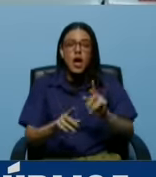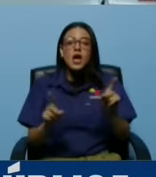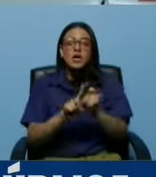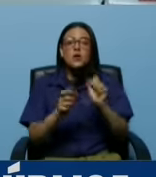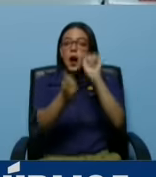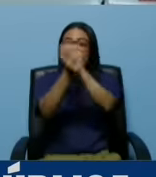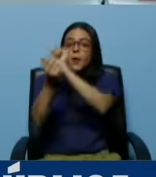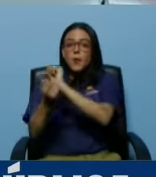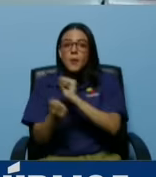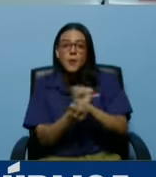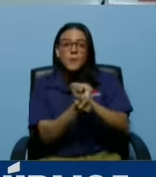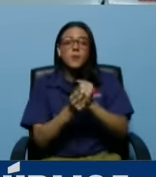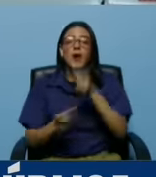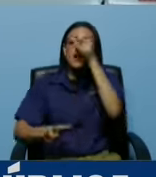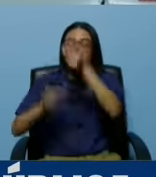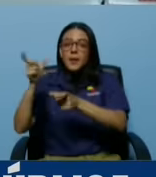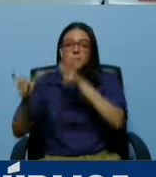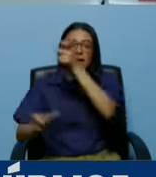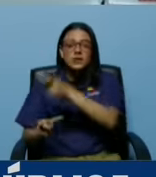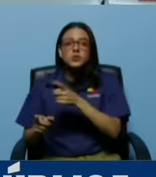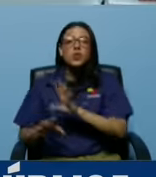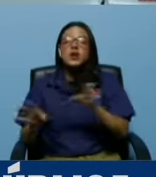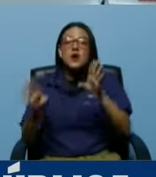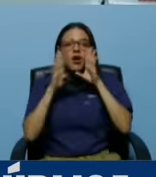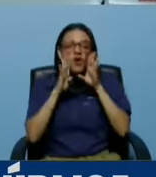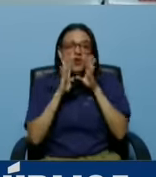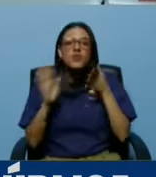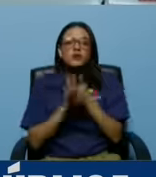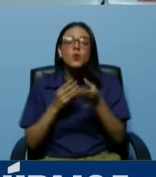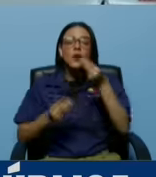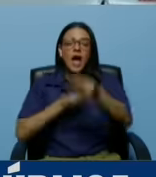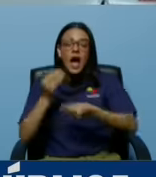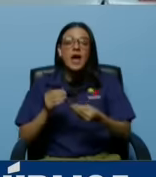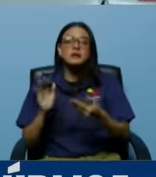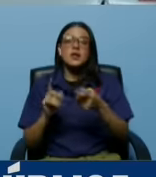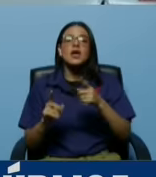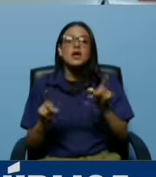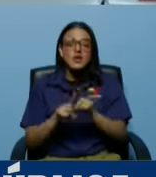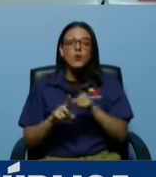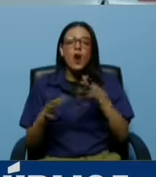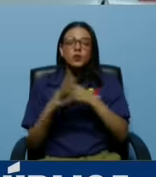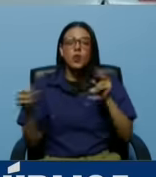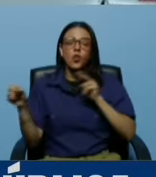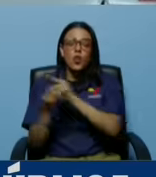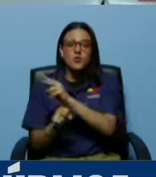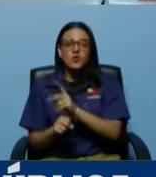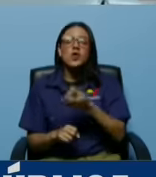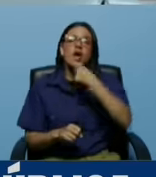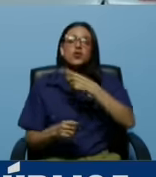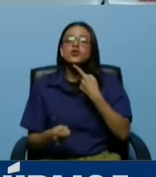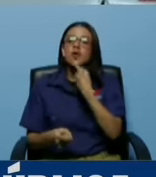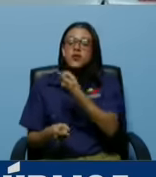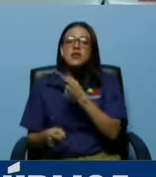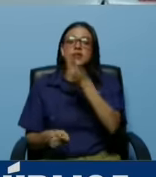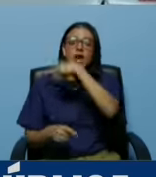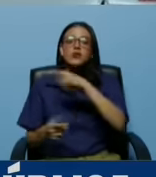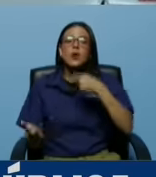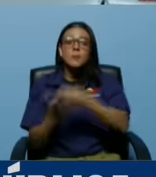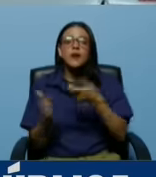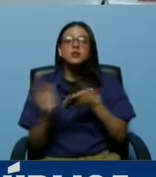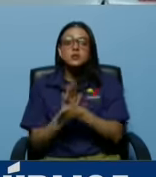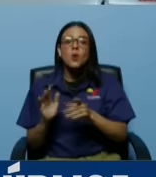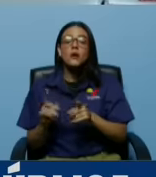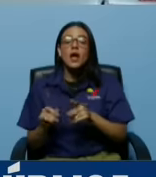sumamente importante de sujetos convictos y confesos, a los cuales le estamos precalificando los delitos de